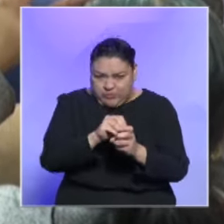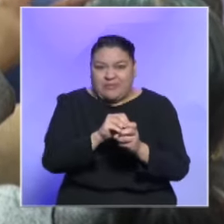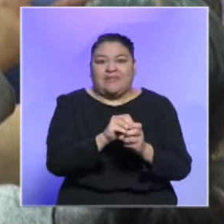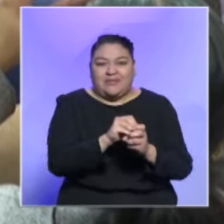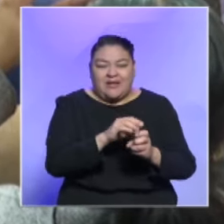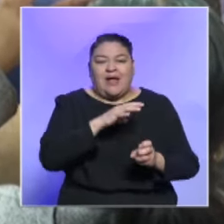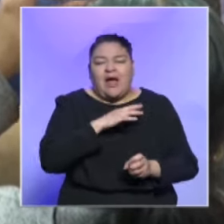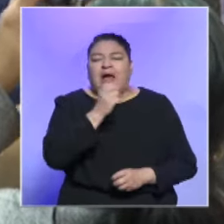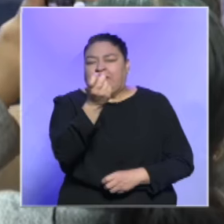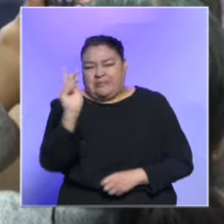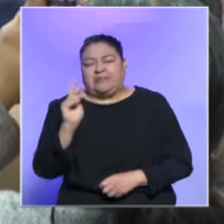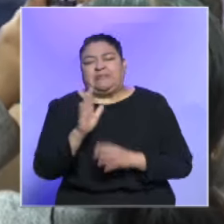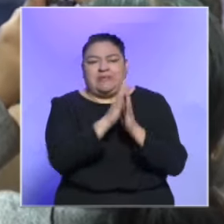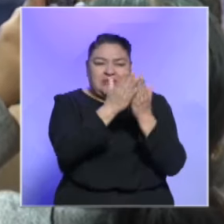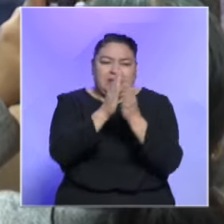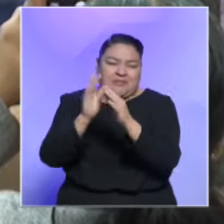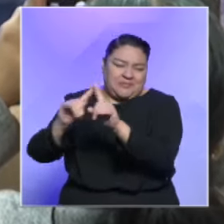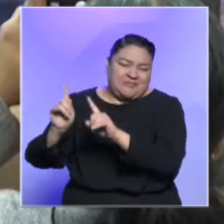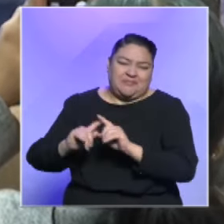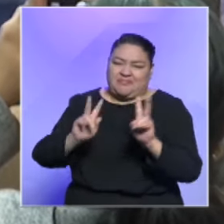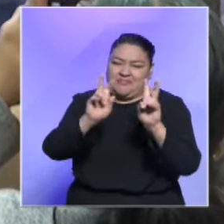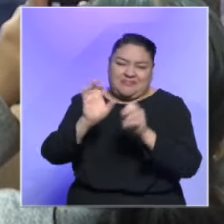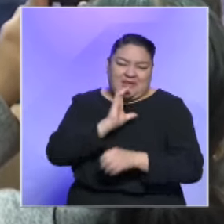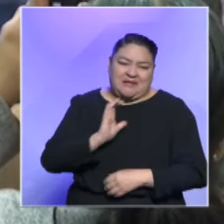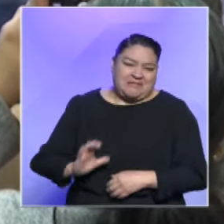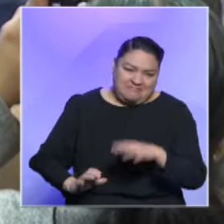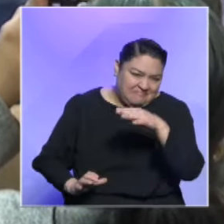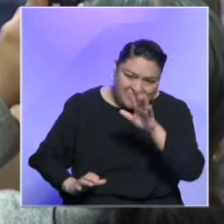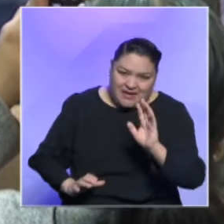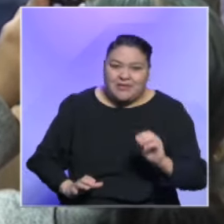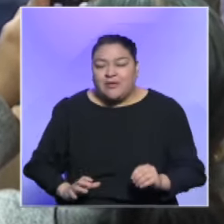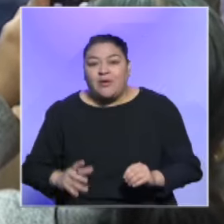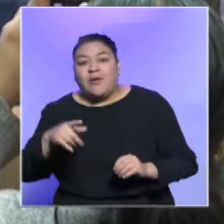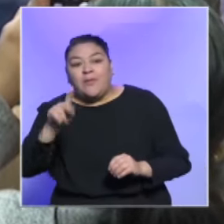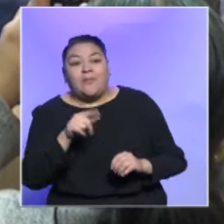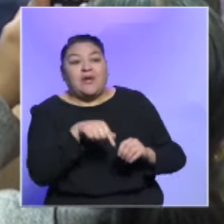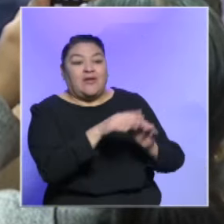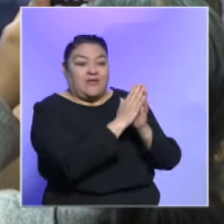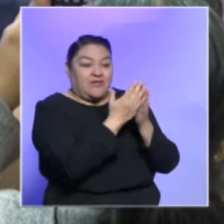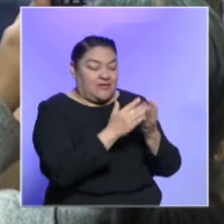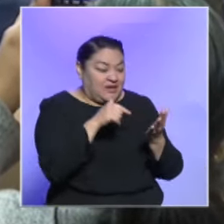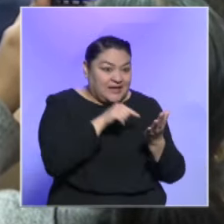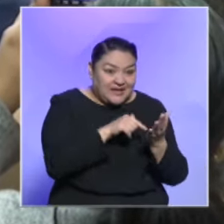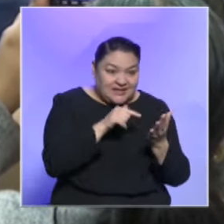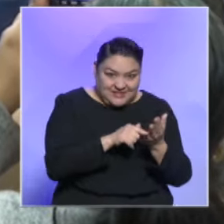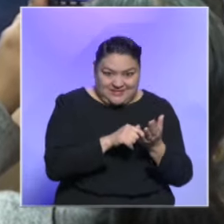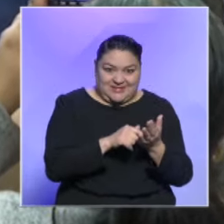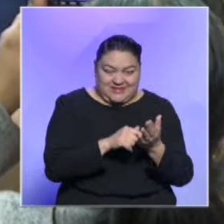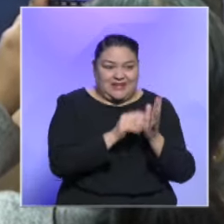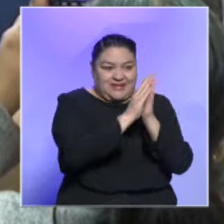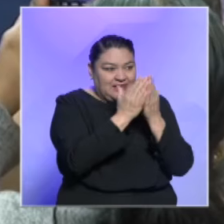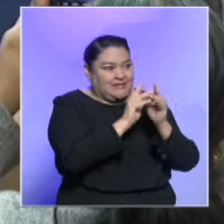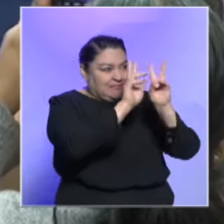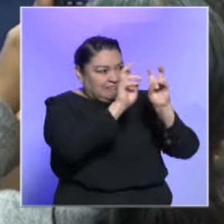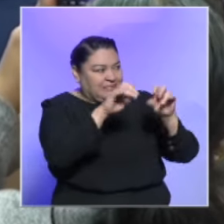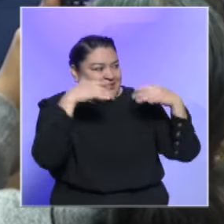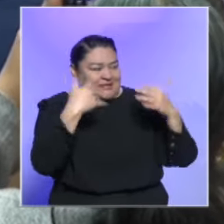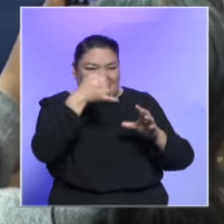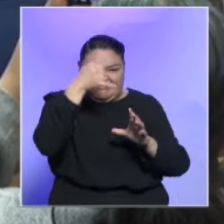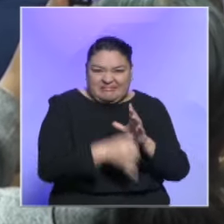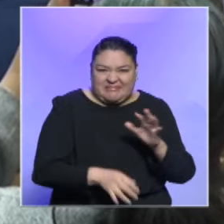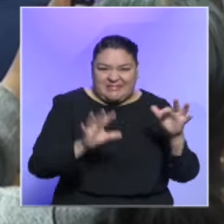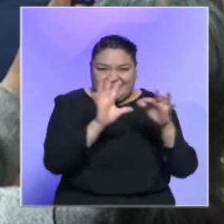de candidaturas, pero esta en particular, y es un producto familiar también, es una empresa colectiva, la verdad es que empieza